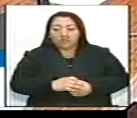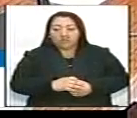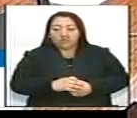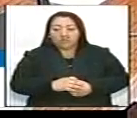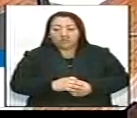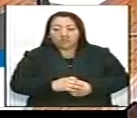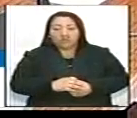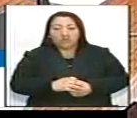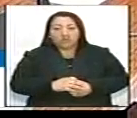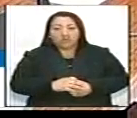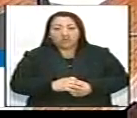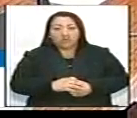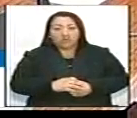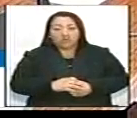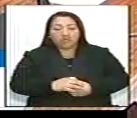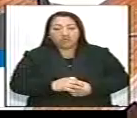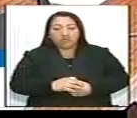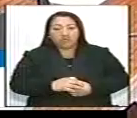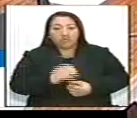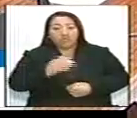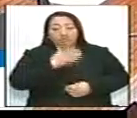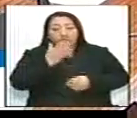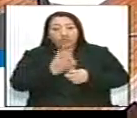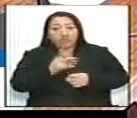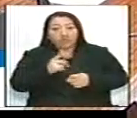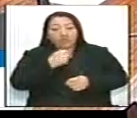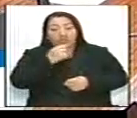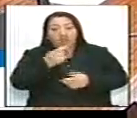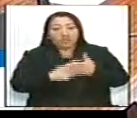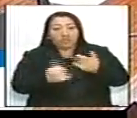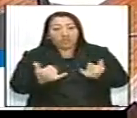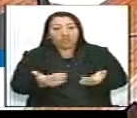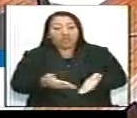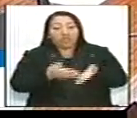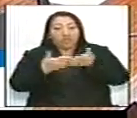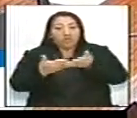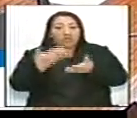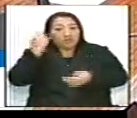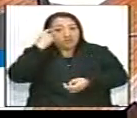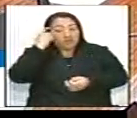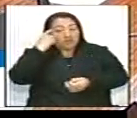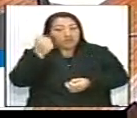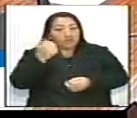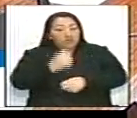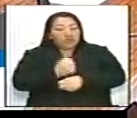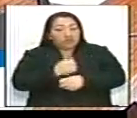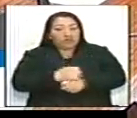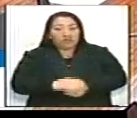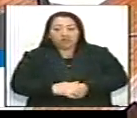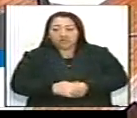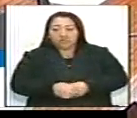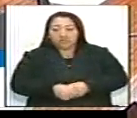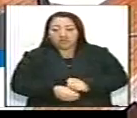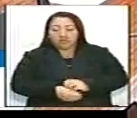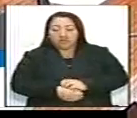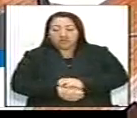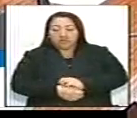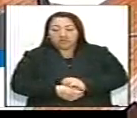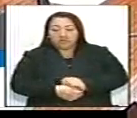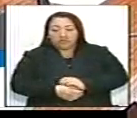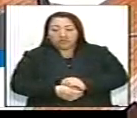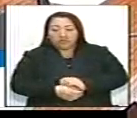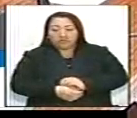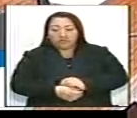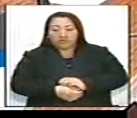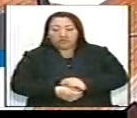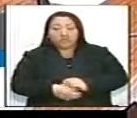problema. Y la noticia que nos lleva a reflexionar un poco del trabajo que venimos haciendo viene a ser la última publicación